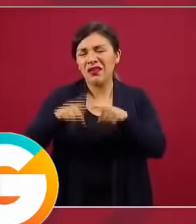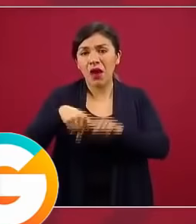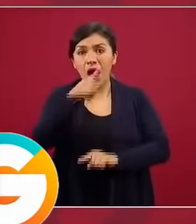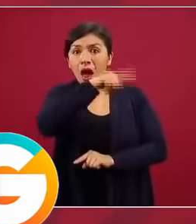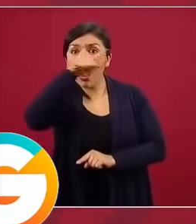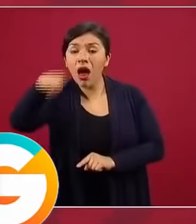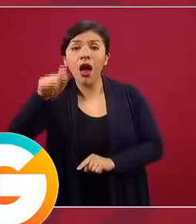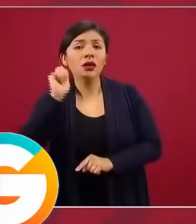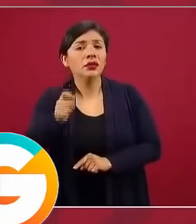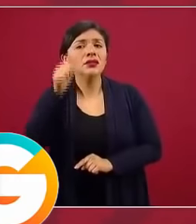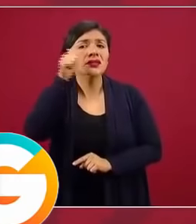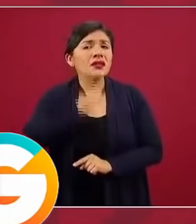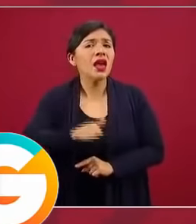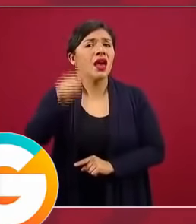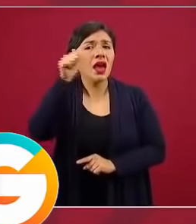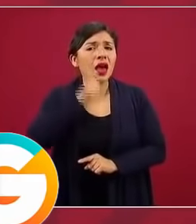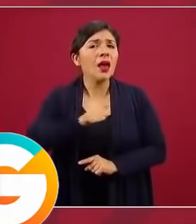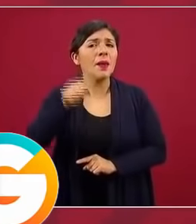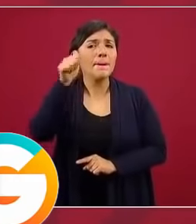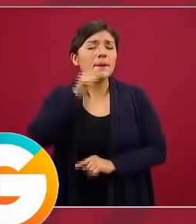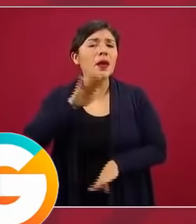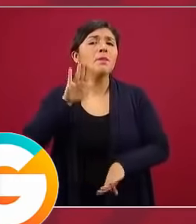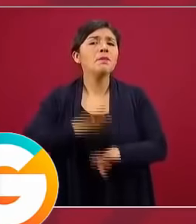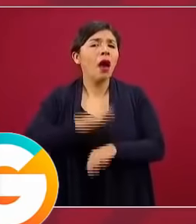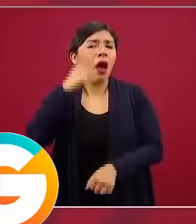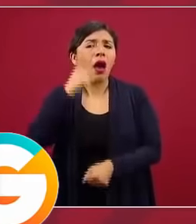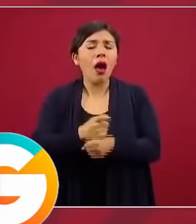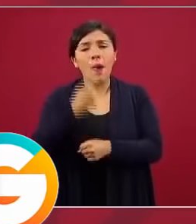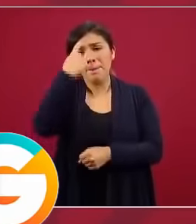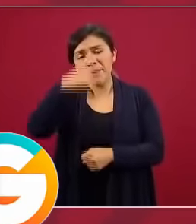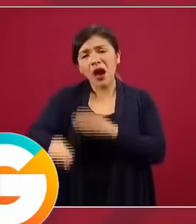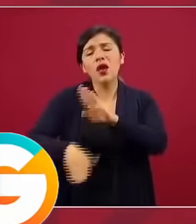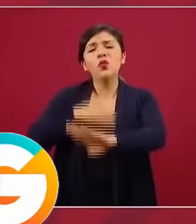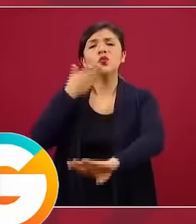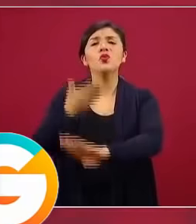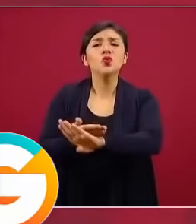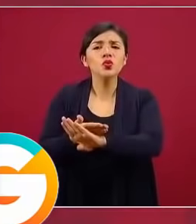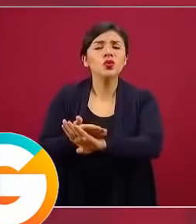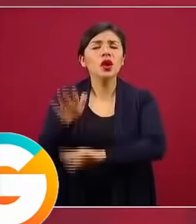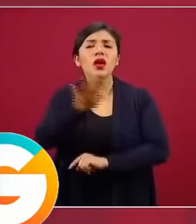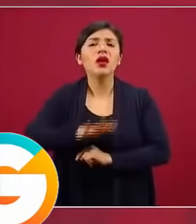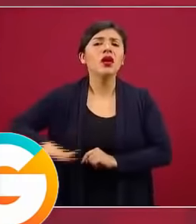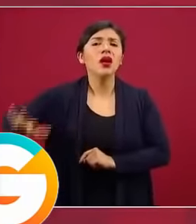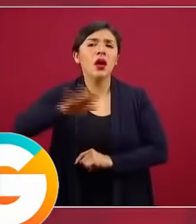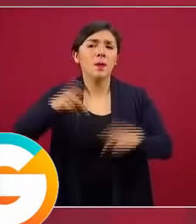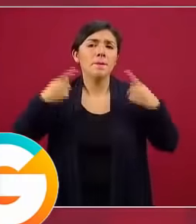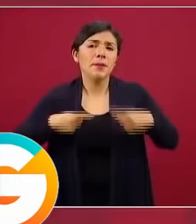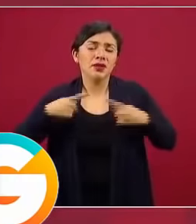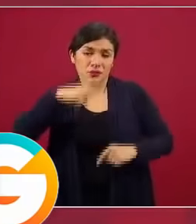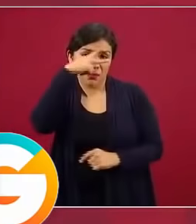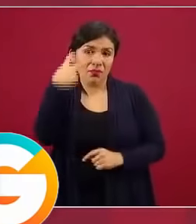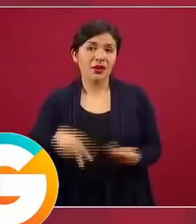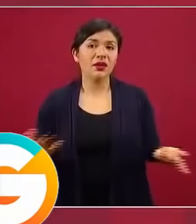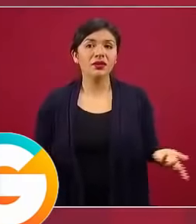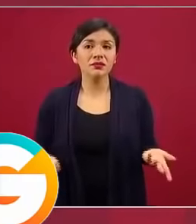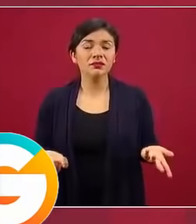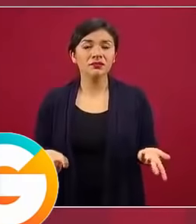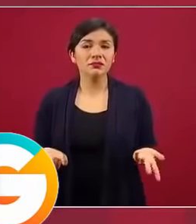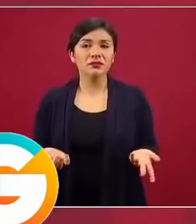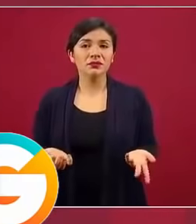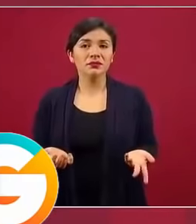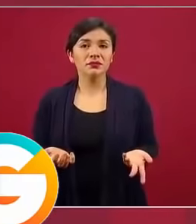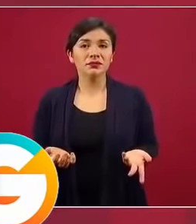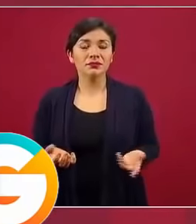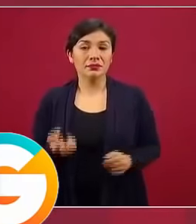son siempre en perjuicio del pueblo,